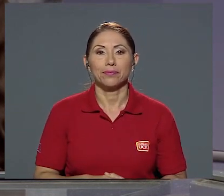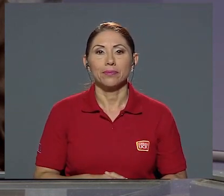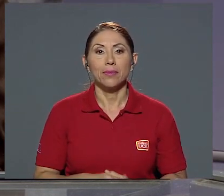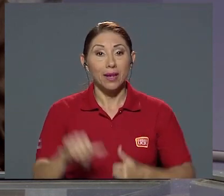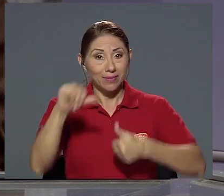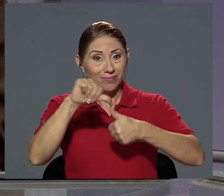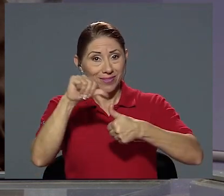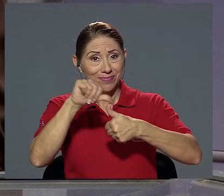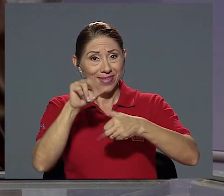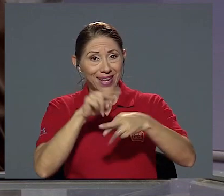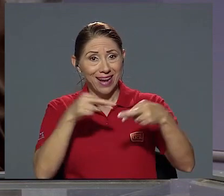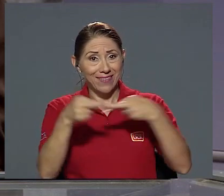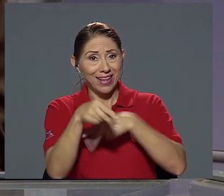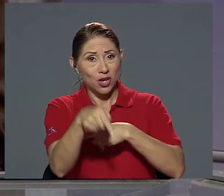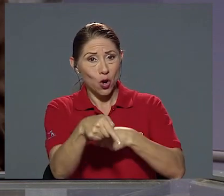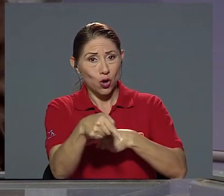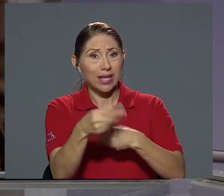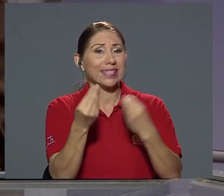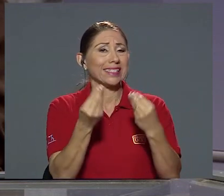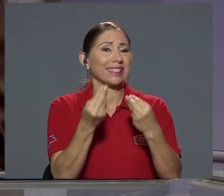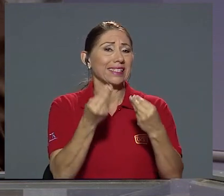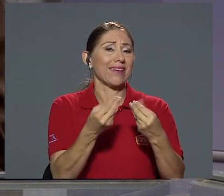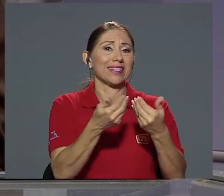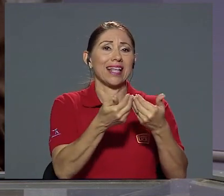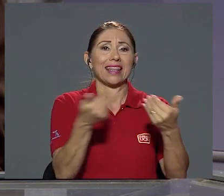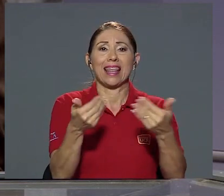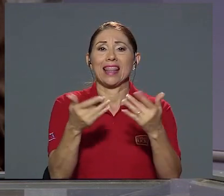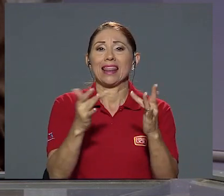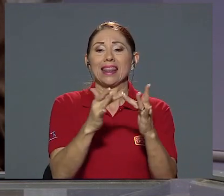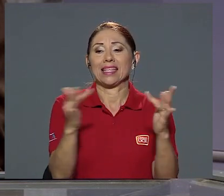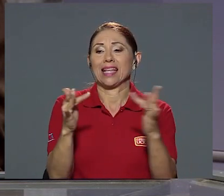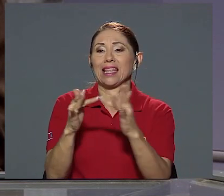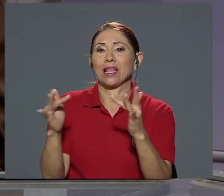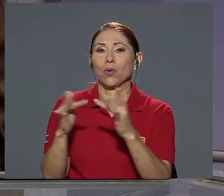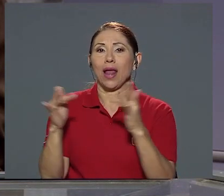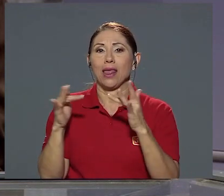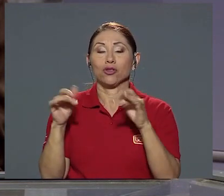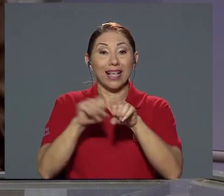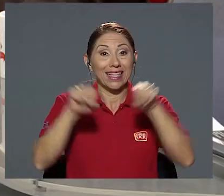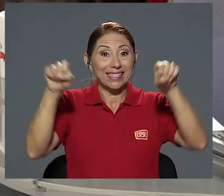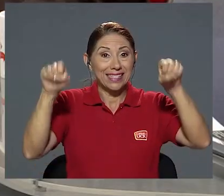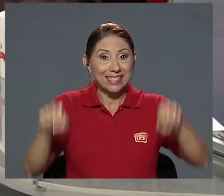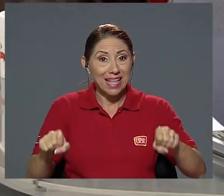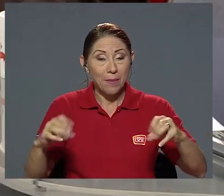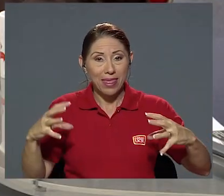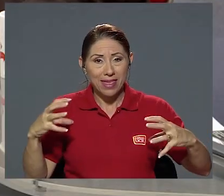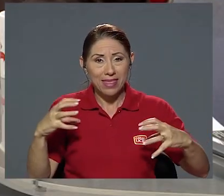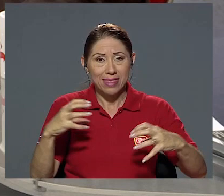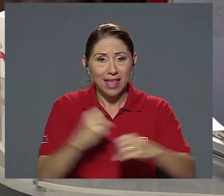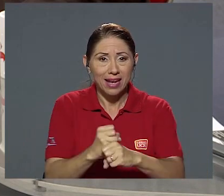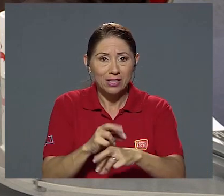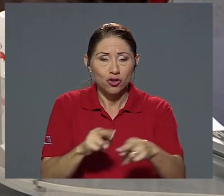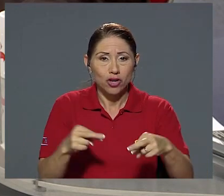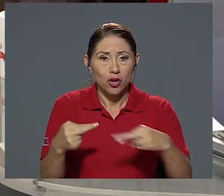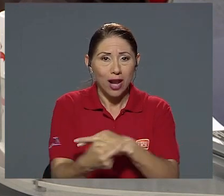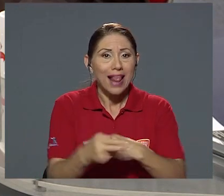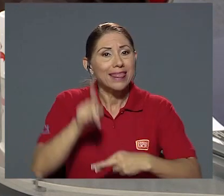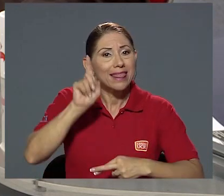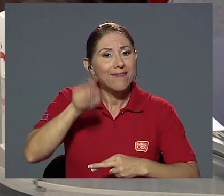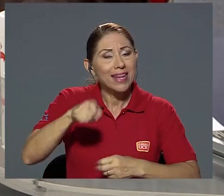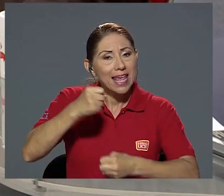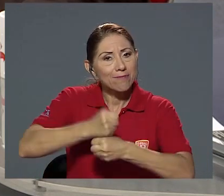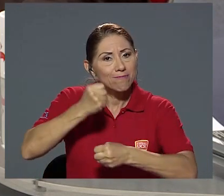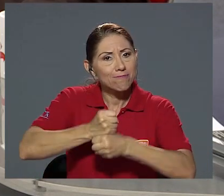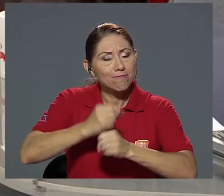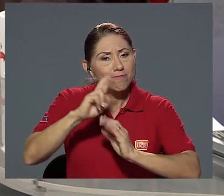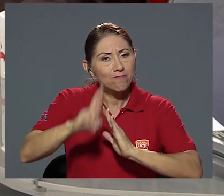la región está bastante desarticulada y el sistema de integración regional, que debería estar jugando un rol fundamental,